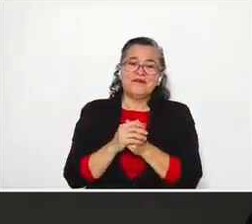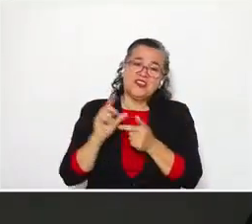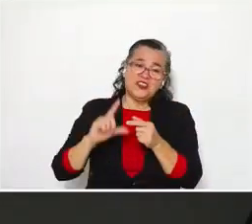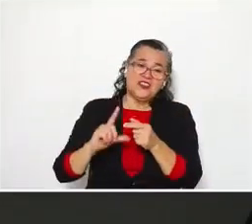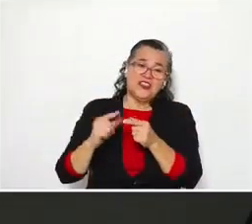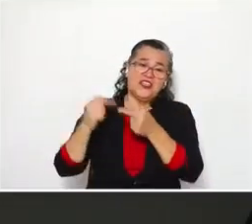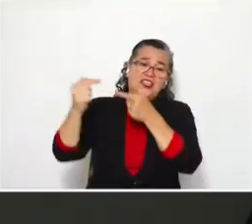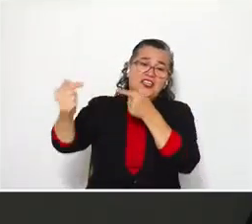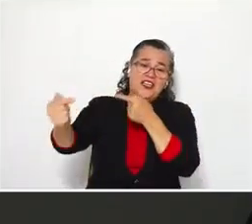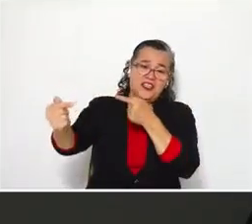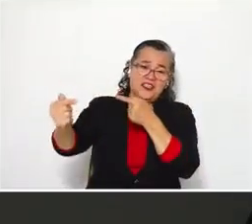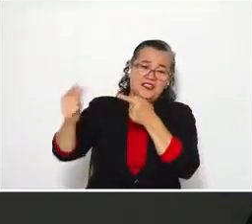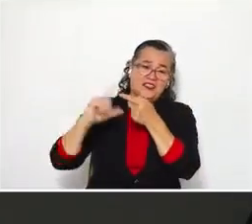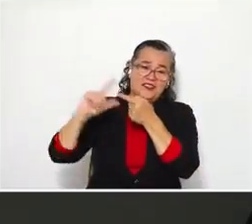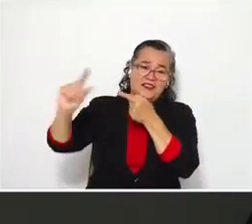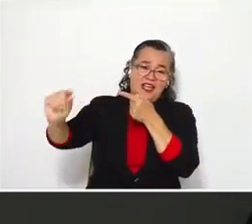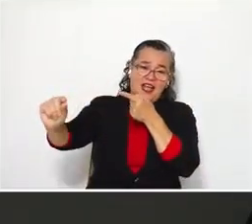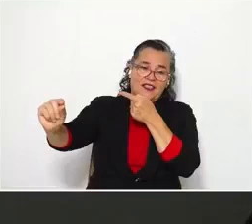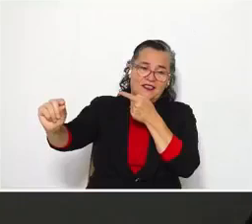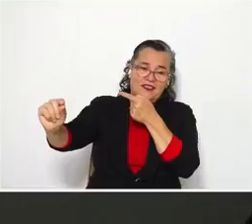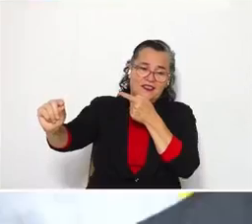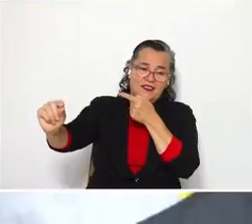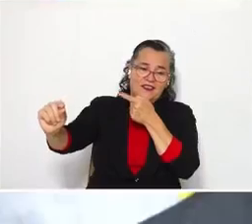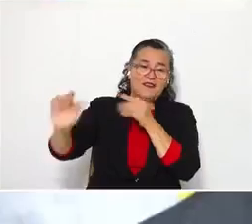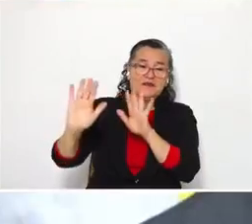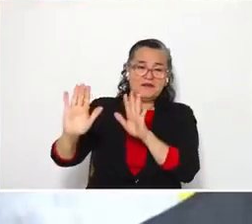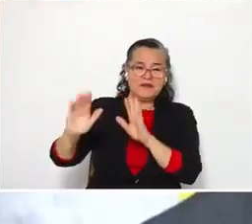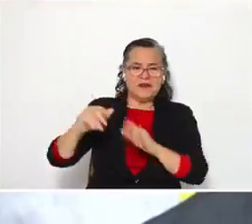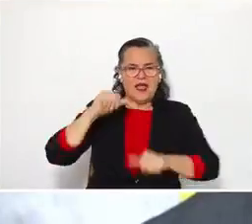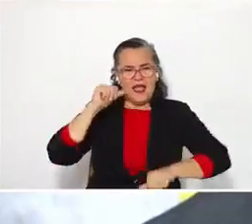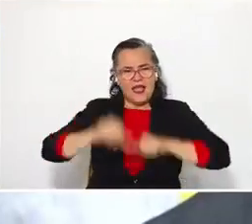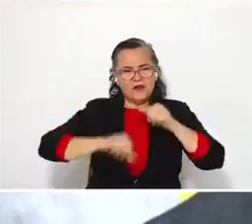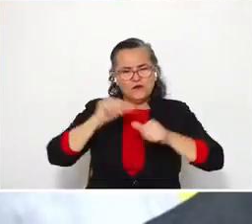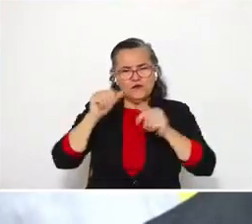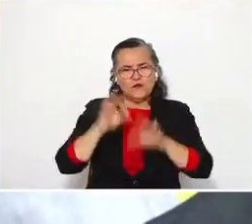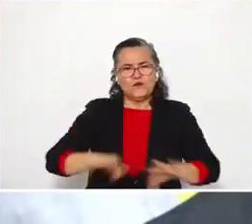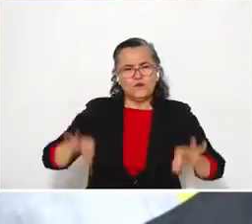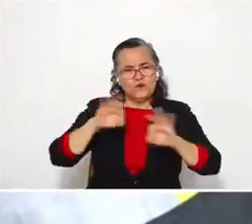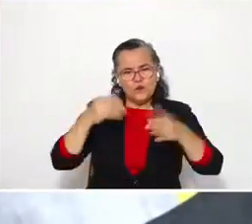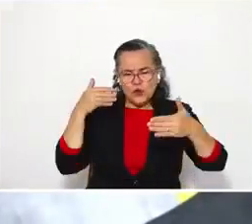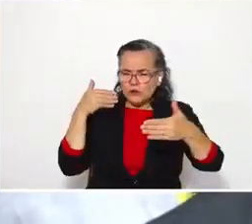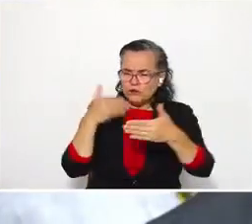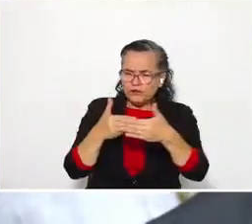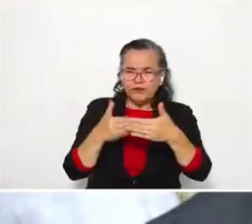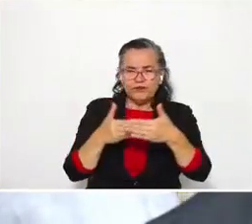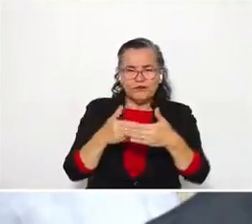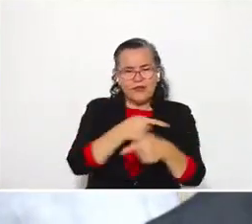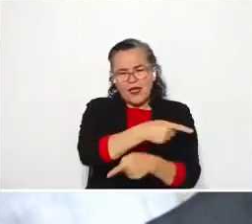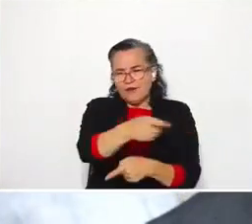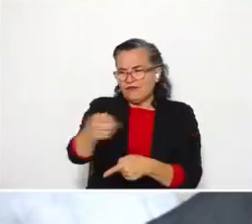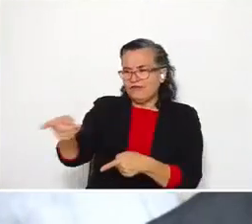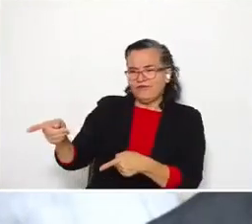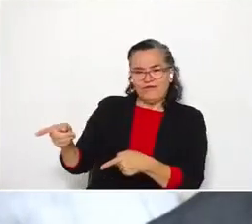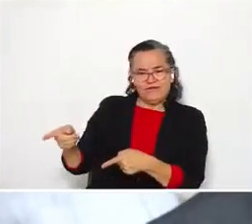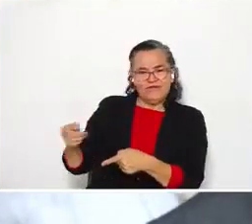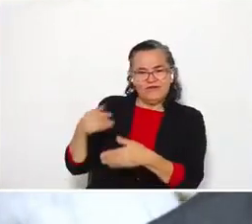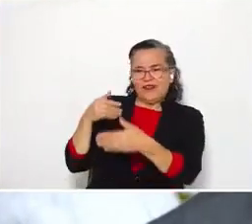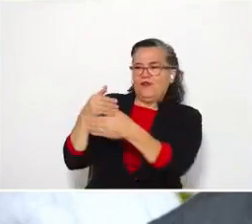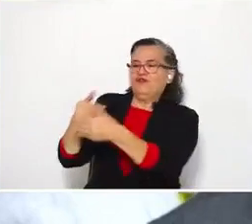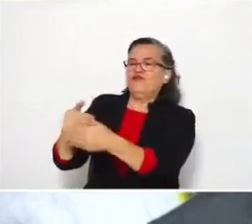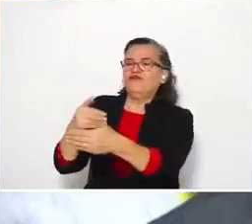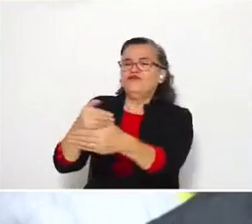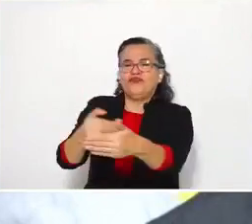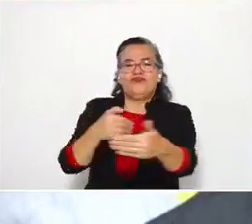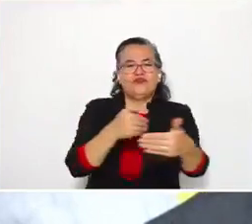distancia. El SINAES está haciendo también un esfuerzo importante por acercarse a ellos y a ellas. Tenemos todo